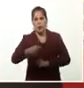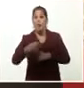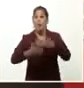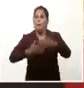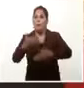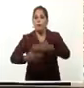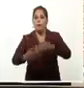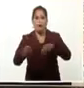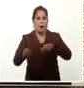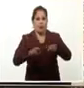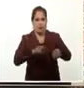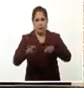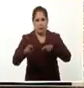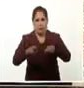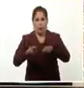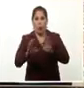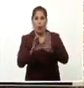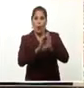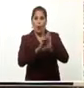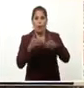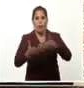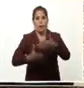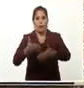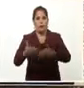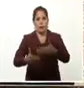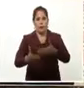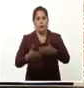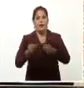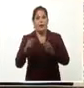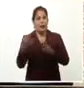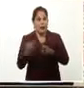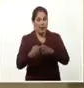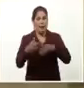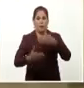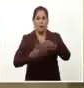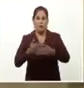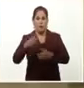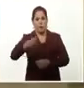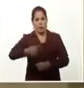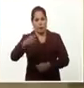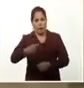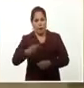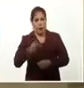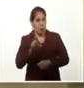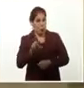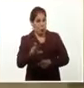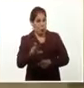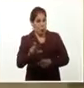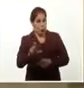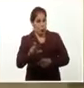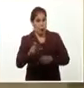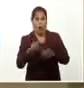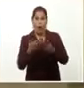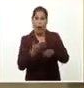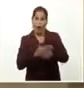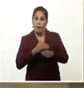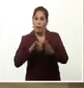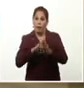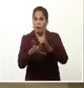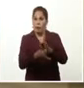proceso administrativo, código de procesos y del proceso penal. Sobre este último, Toledo Santander